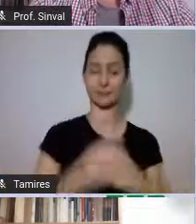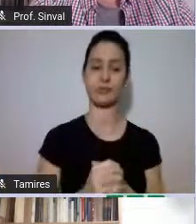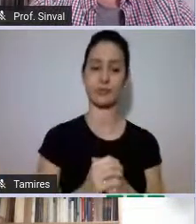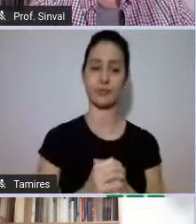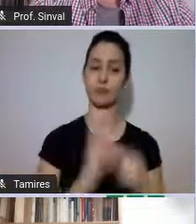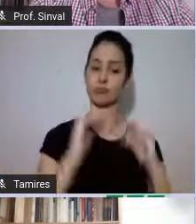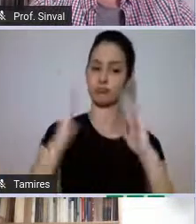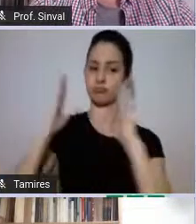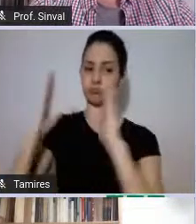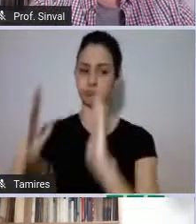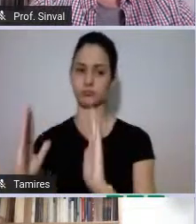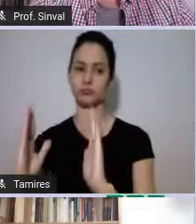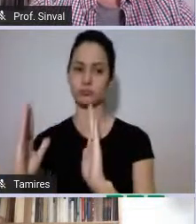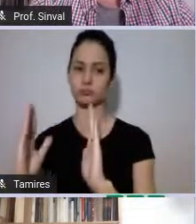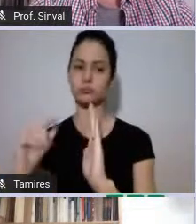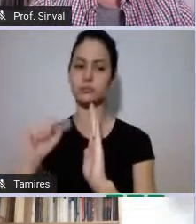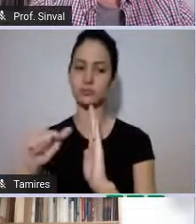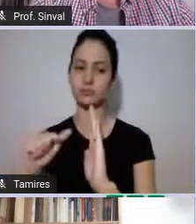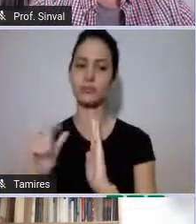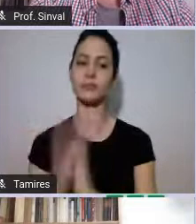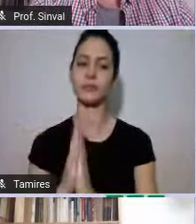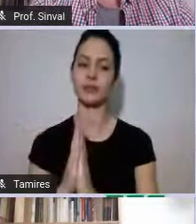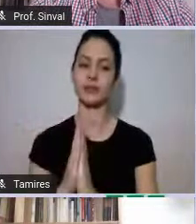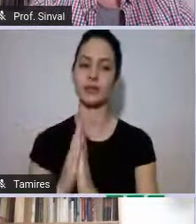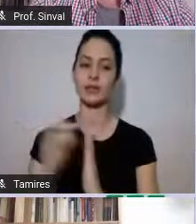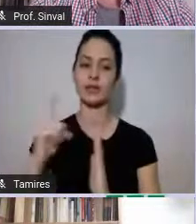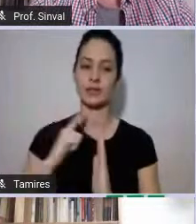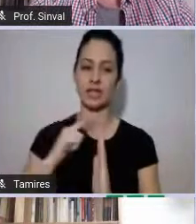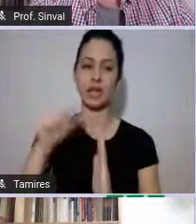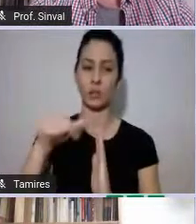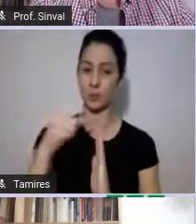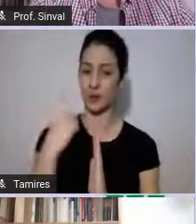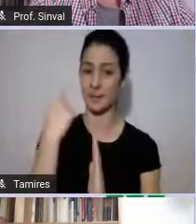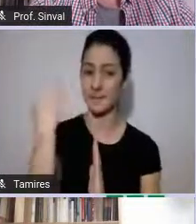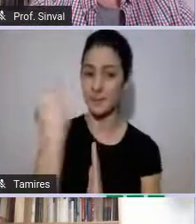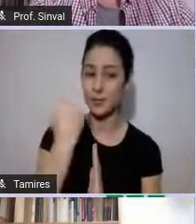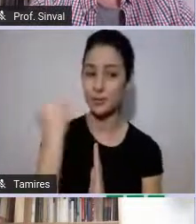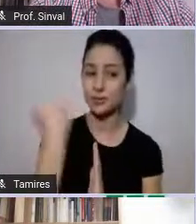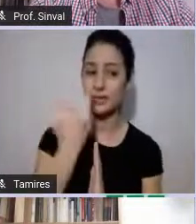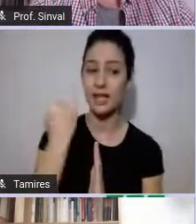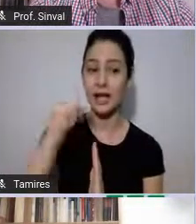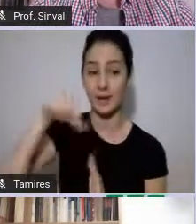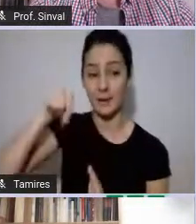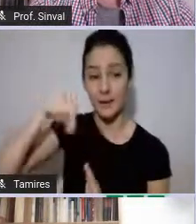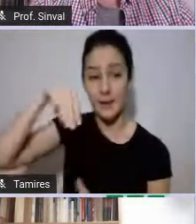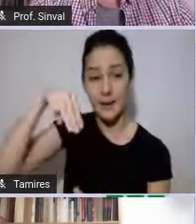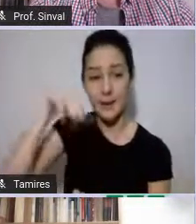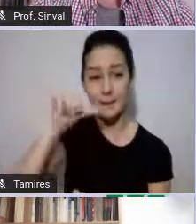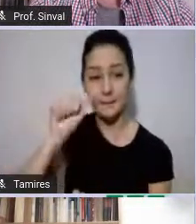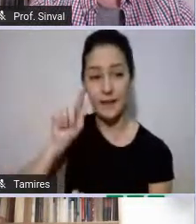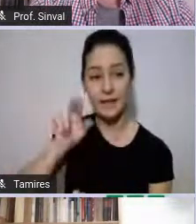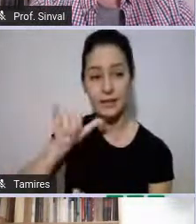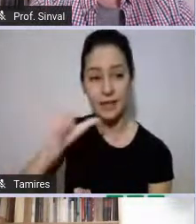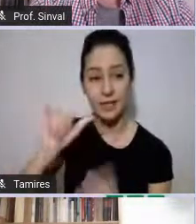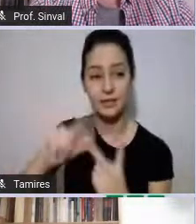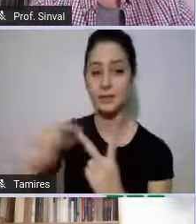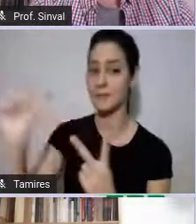entonces, un detalle que es importante es que el maguey y la práctica de la bebida se